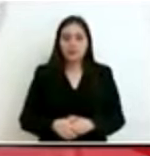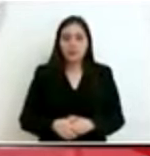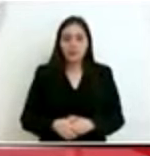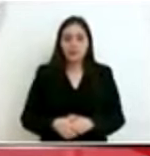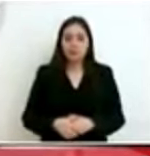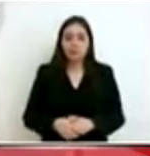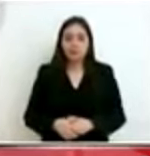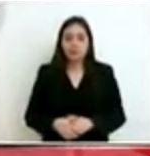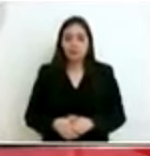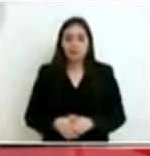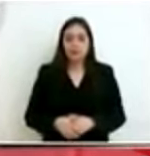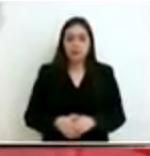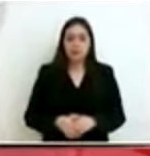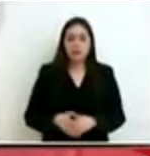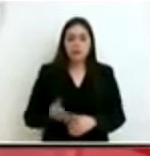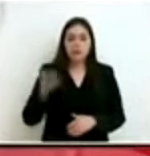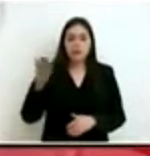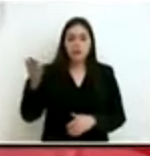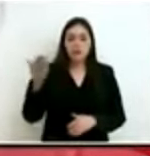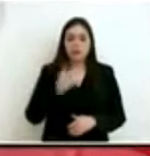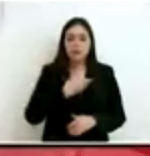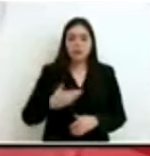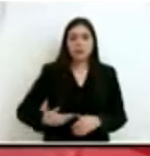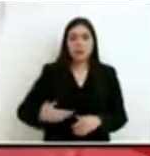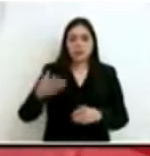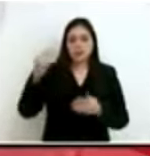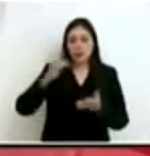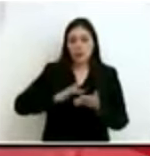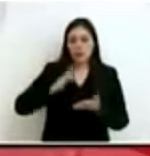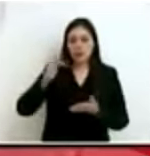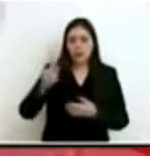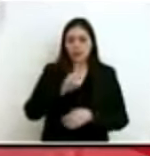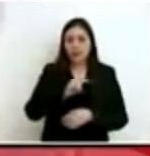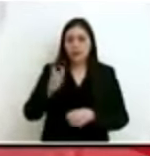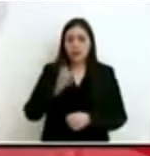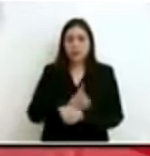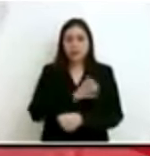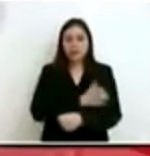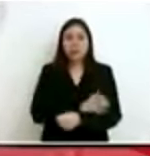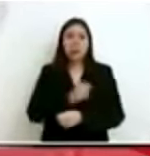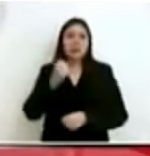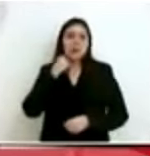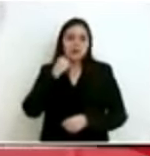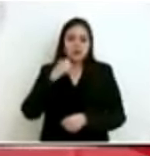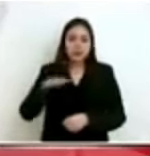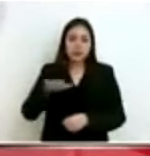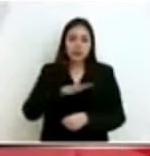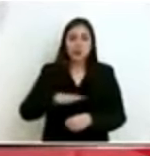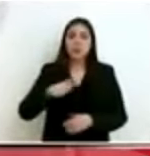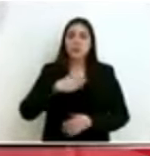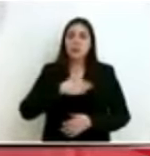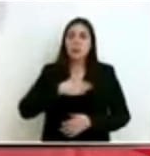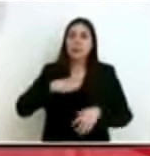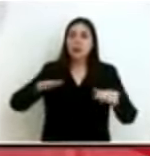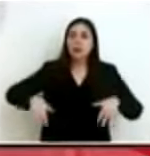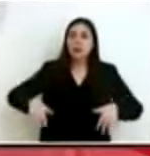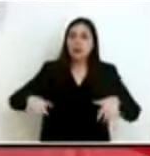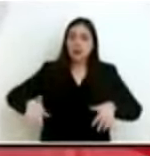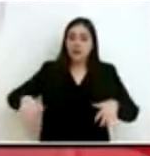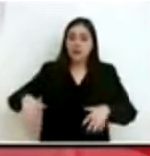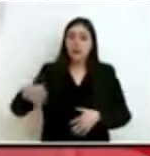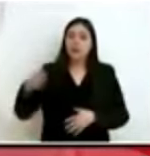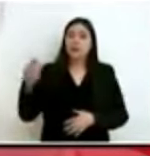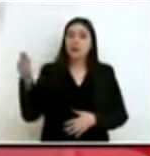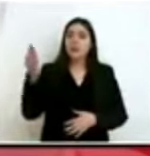Gracias, ciudadano presidente, compañeras y compañeros senadores. Ni cobarde ni traidor. Salí